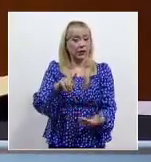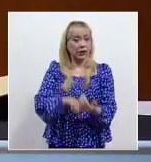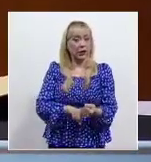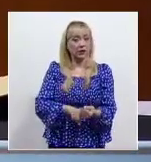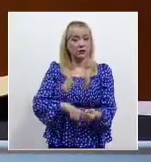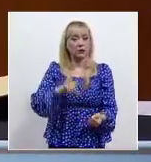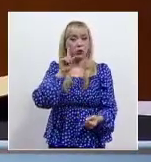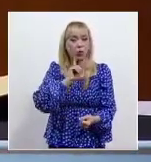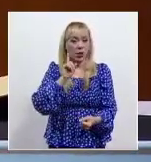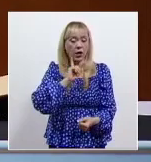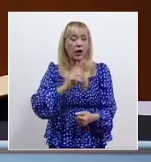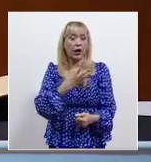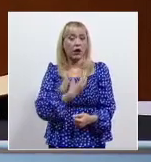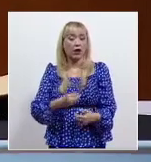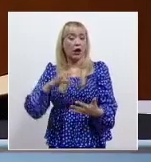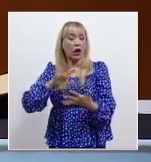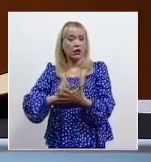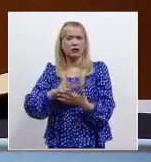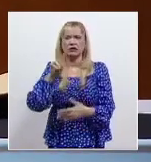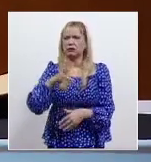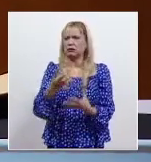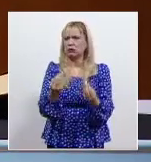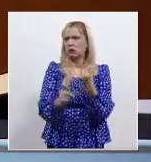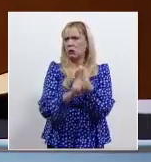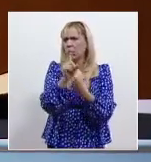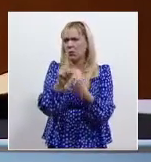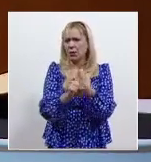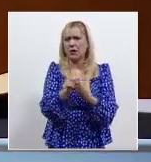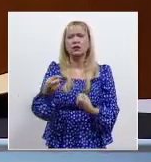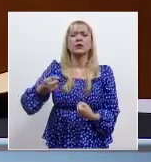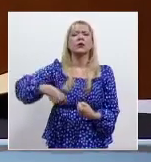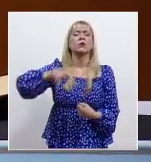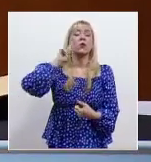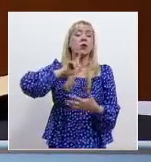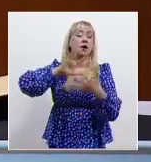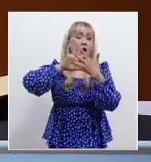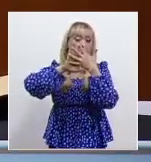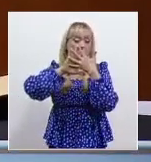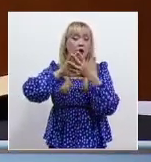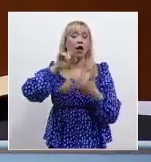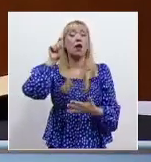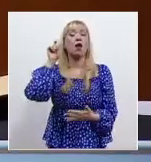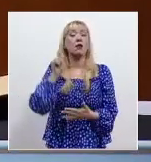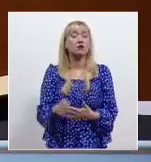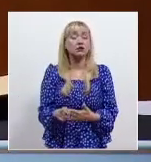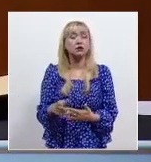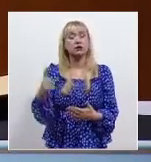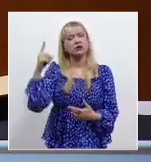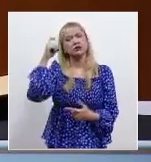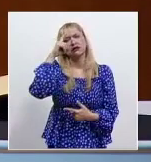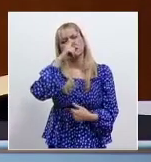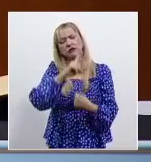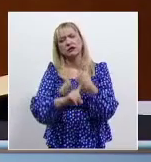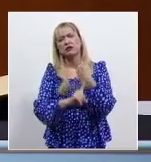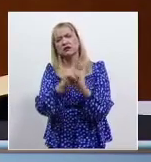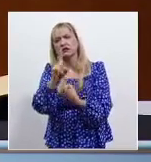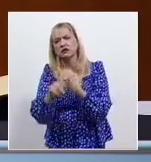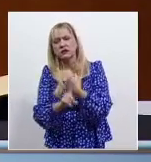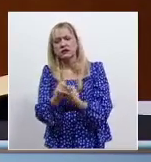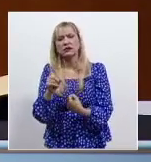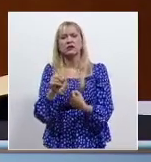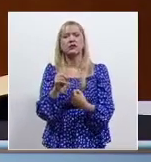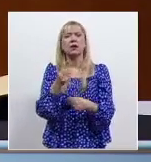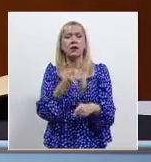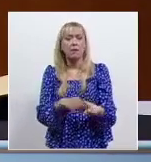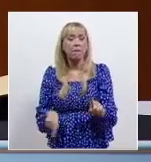enfrenta una serie de desafíos únicos. Las mujeres encarceladas enfrentan dificultades